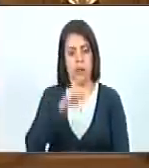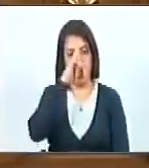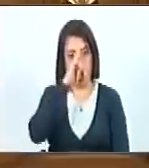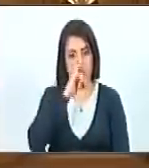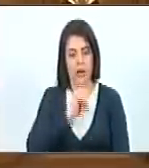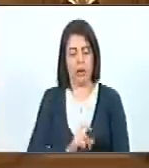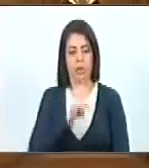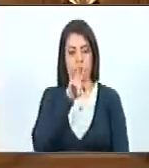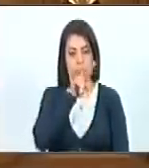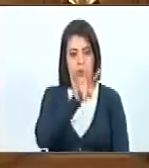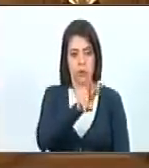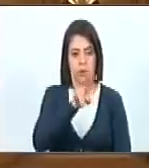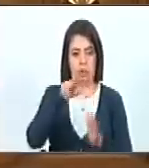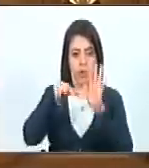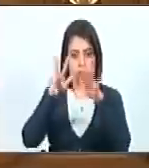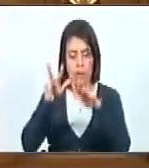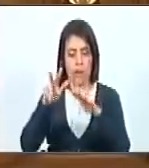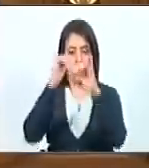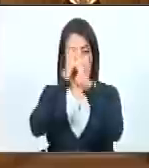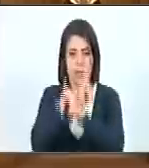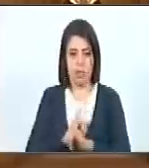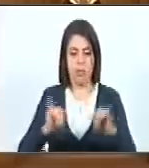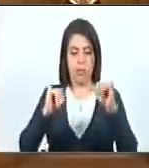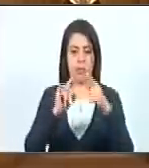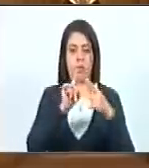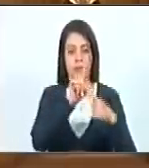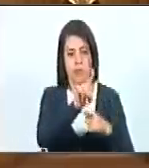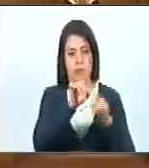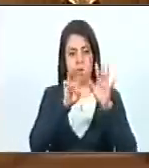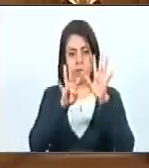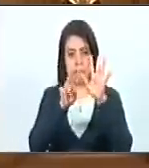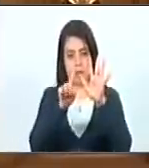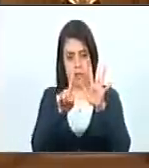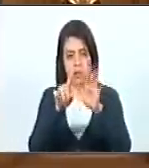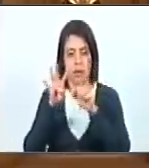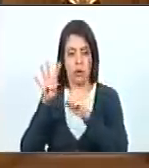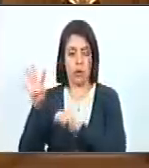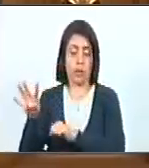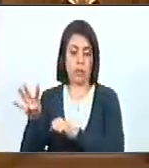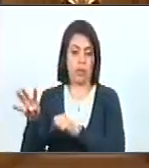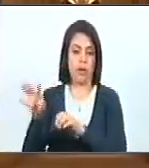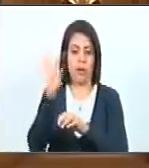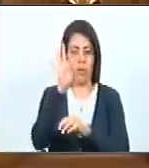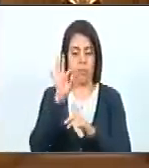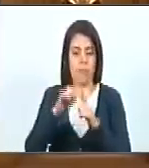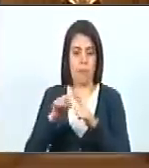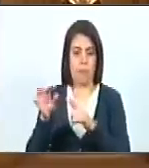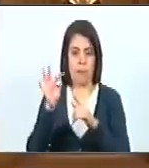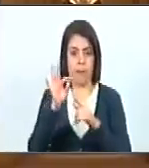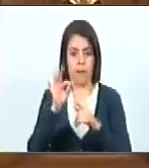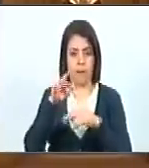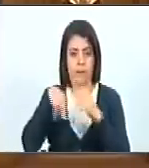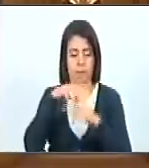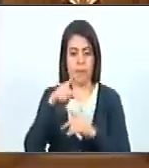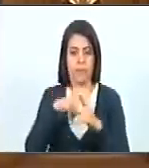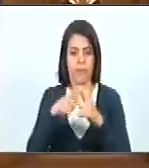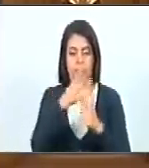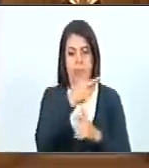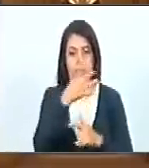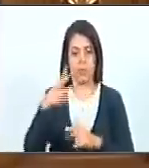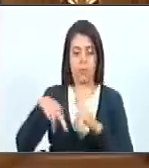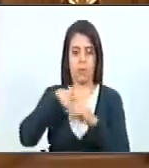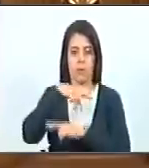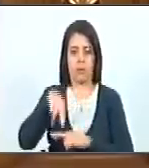año 213 de la Independencia, 164 de la Federación y 24 de